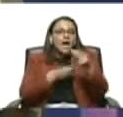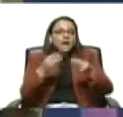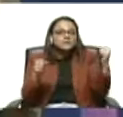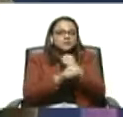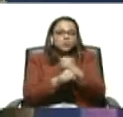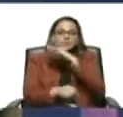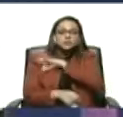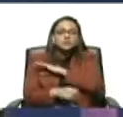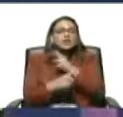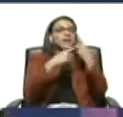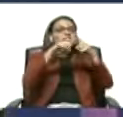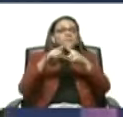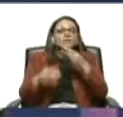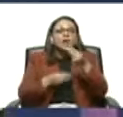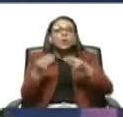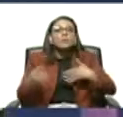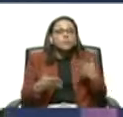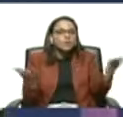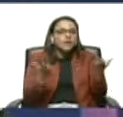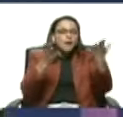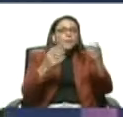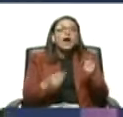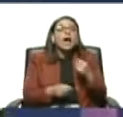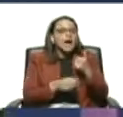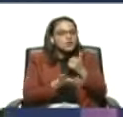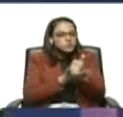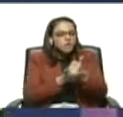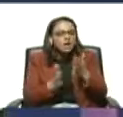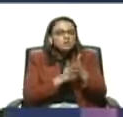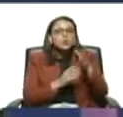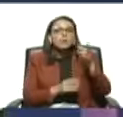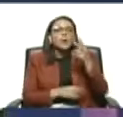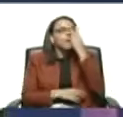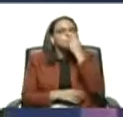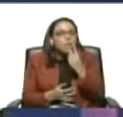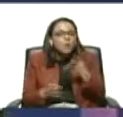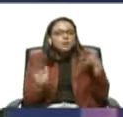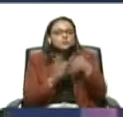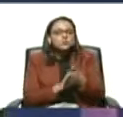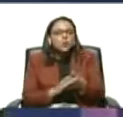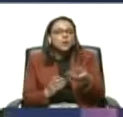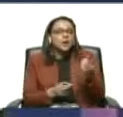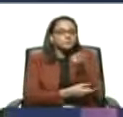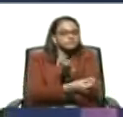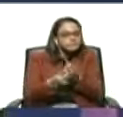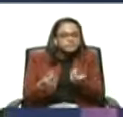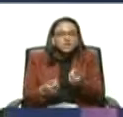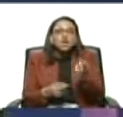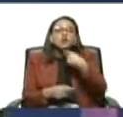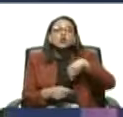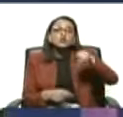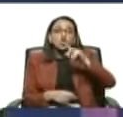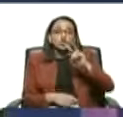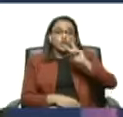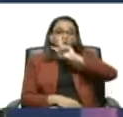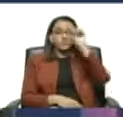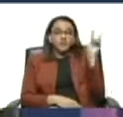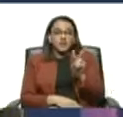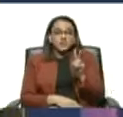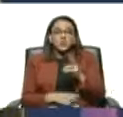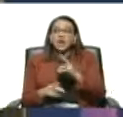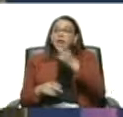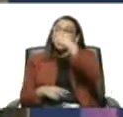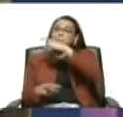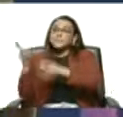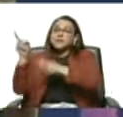para mitigar la desigualdad, la pobreza. Hay caminos distintos. Venezuela fue reconocida internacionalmente en los distintos